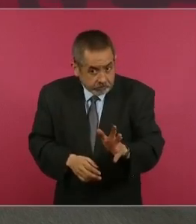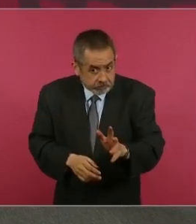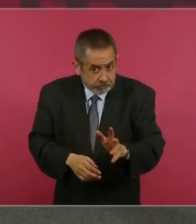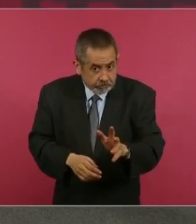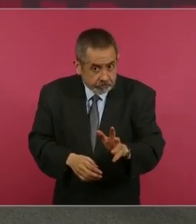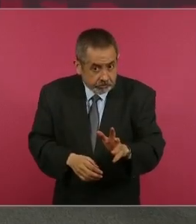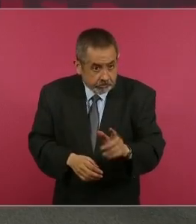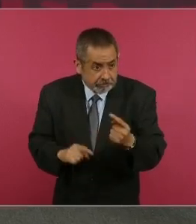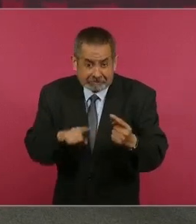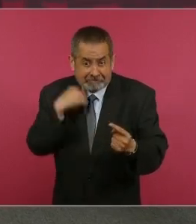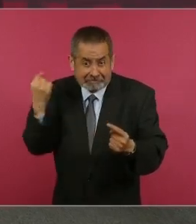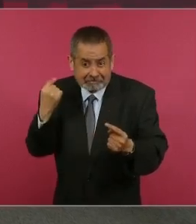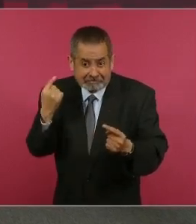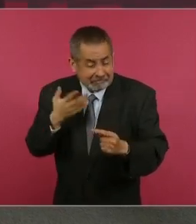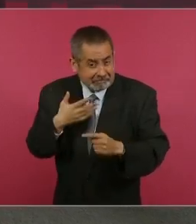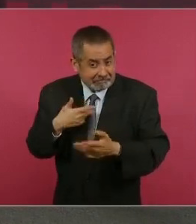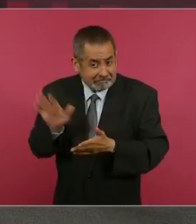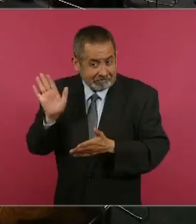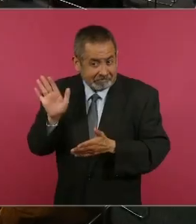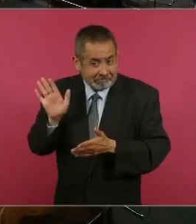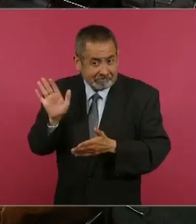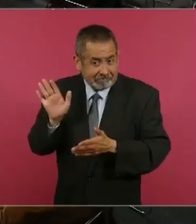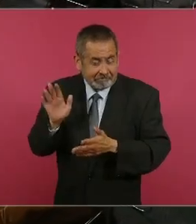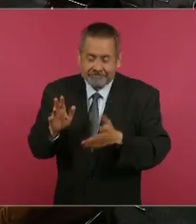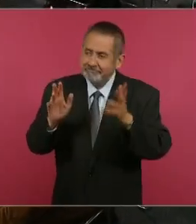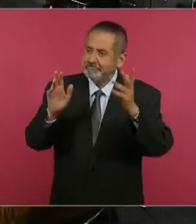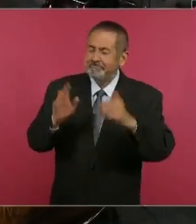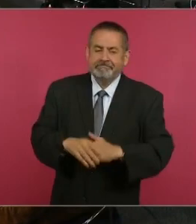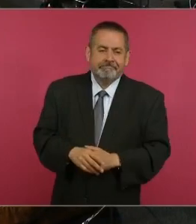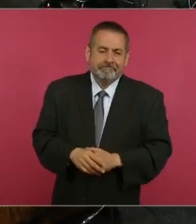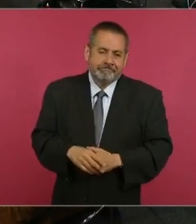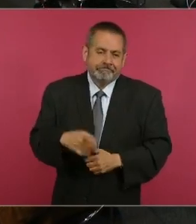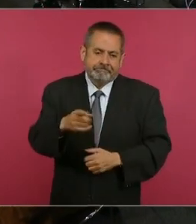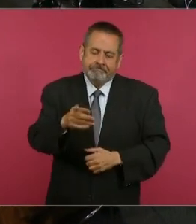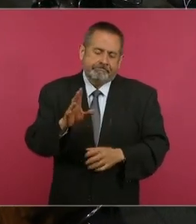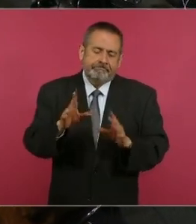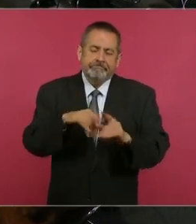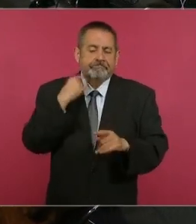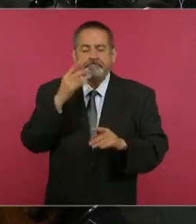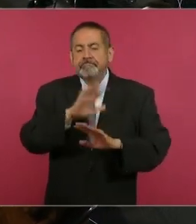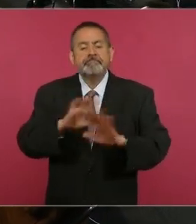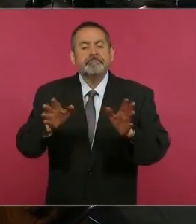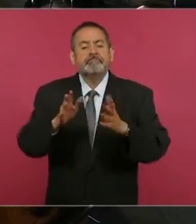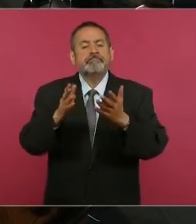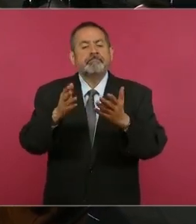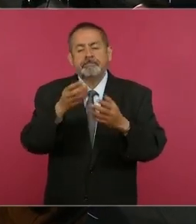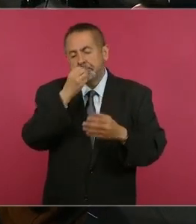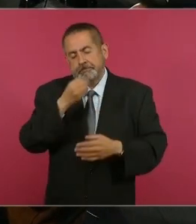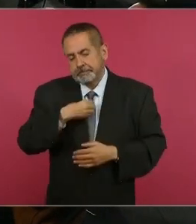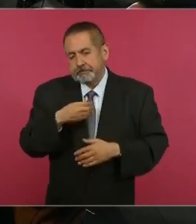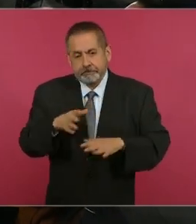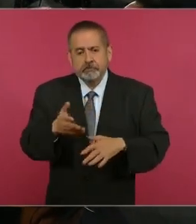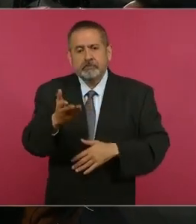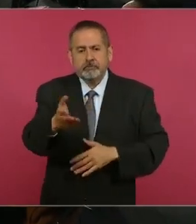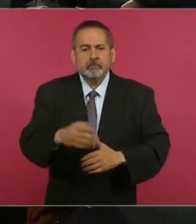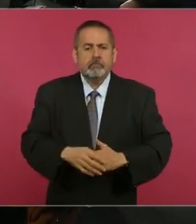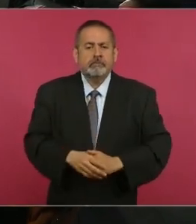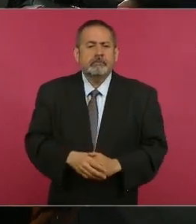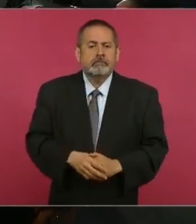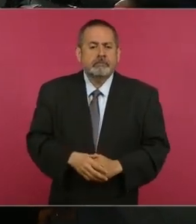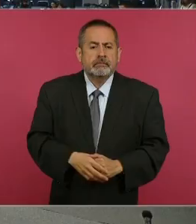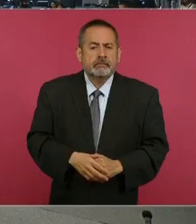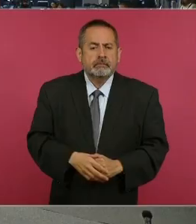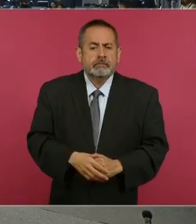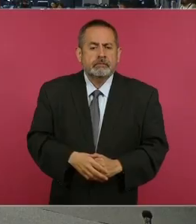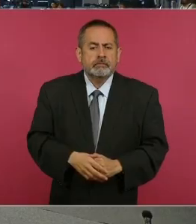Nos cepillaron completamente. Bueno, hablando de quiniela ya, bueno, ya, ni modo. Ok,